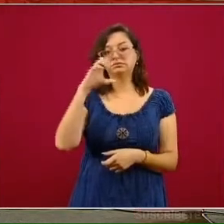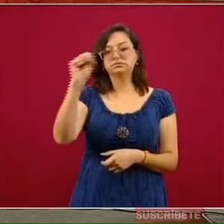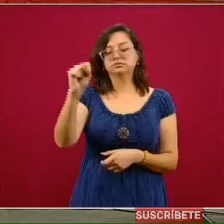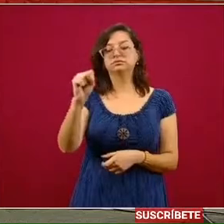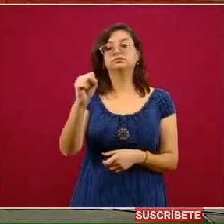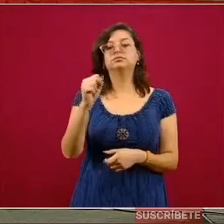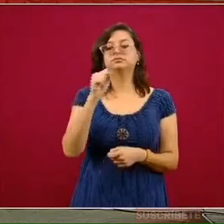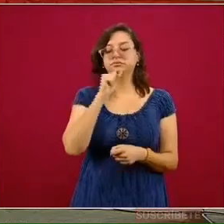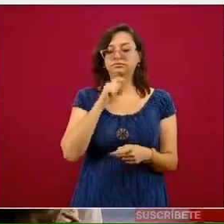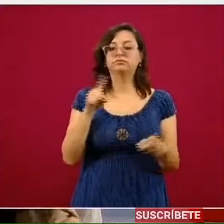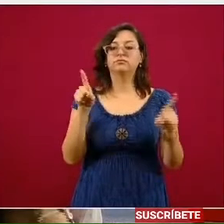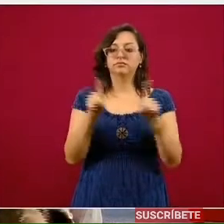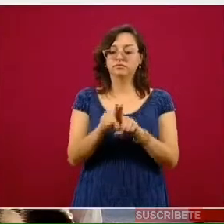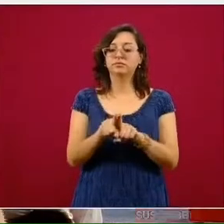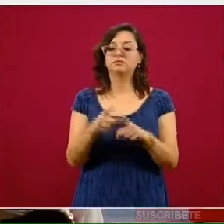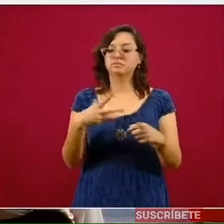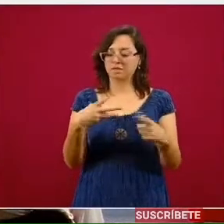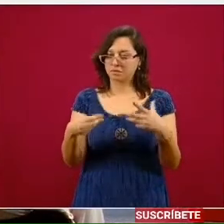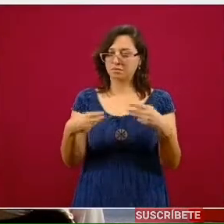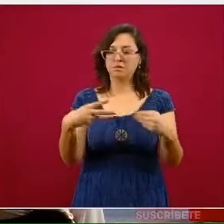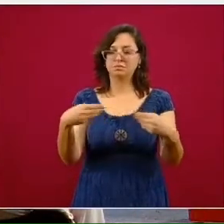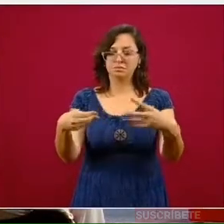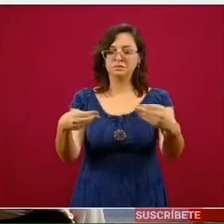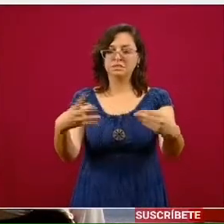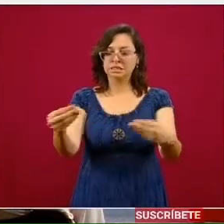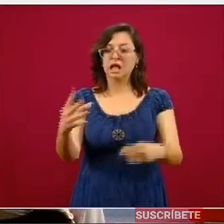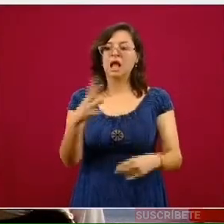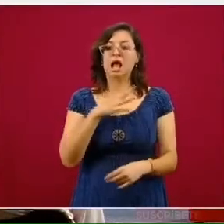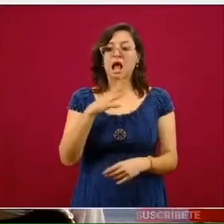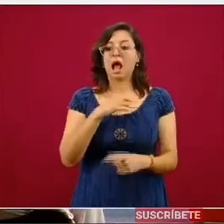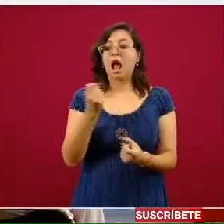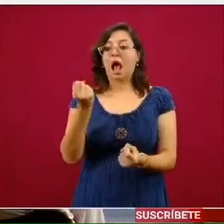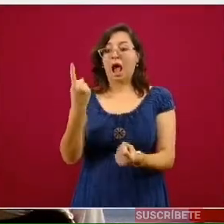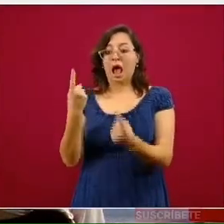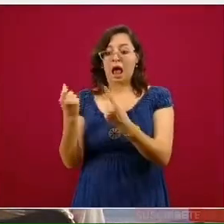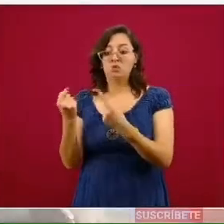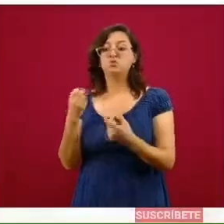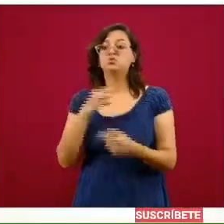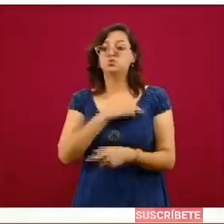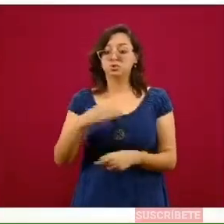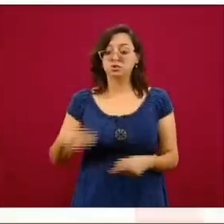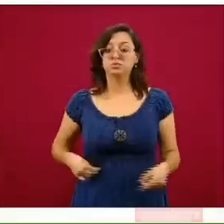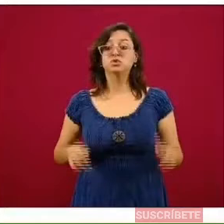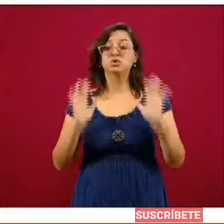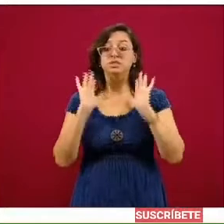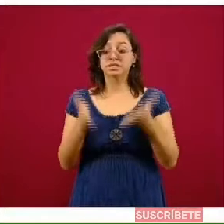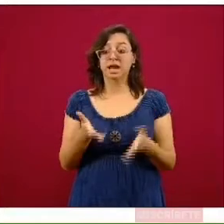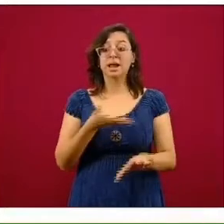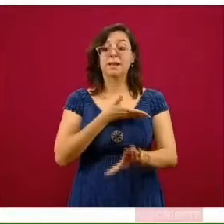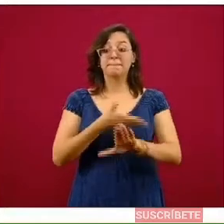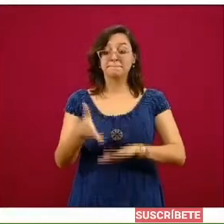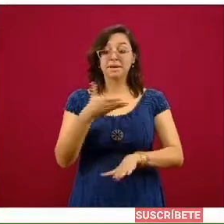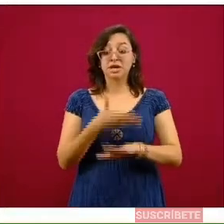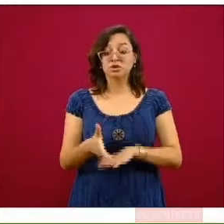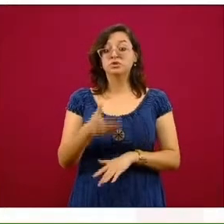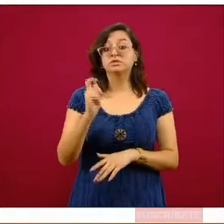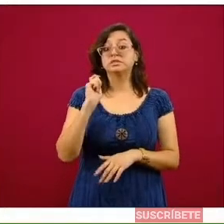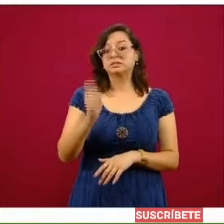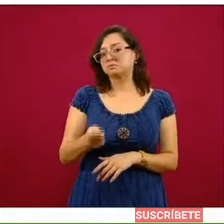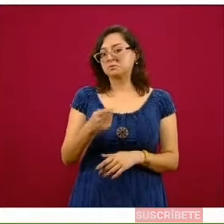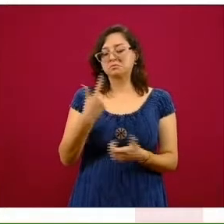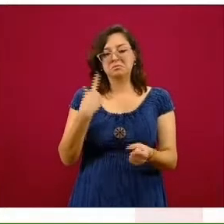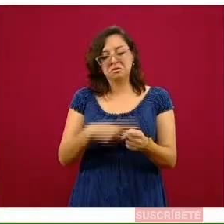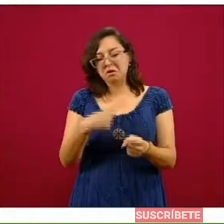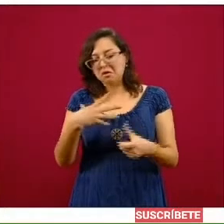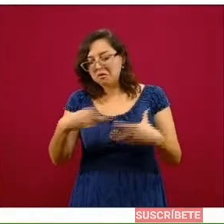una dispersión importante, aunque hay municipios que ya están en el color blanco, que quiere decir que por lo menos en la semana 27 no se ha